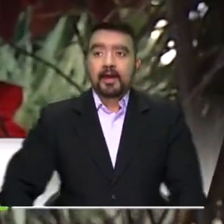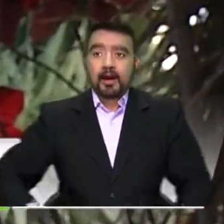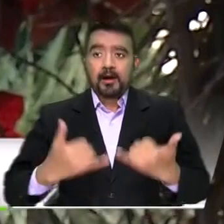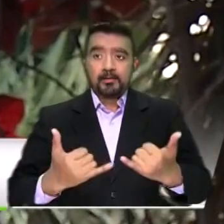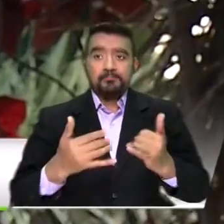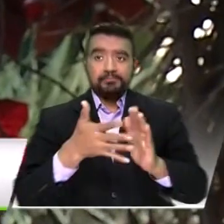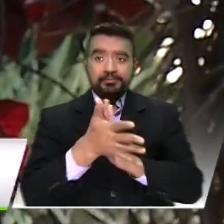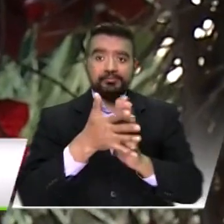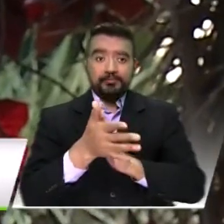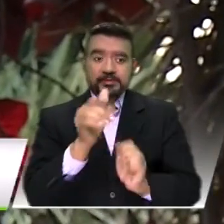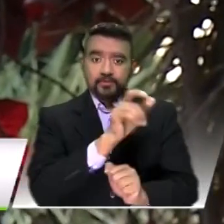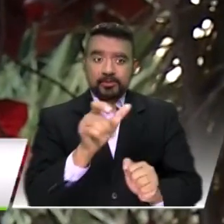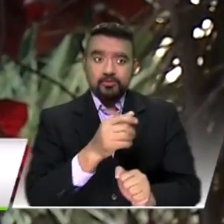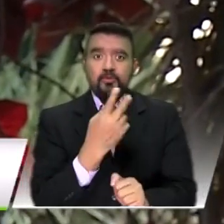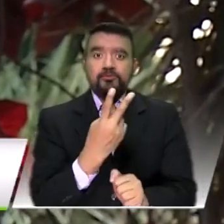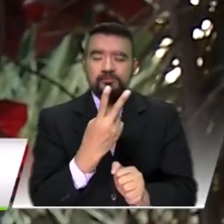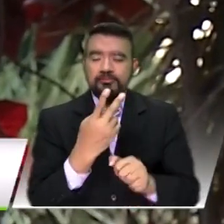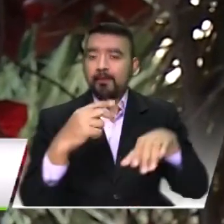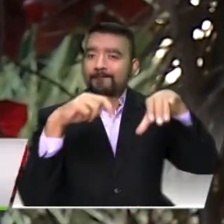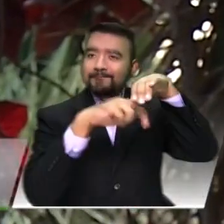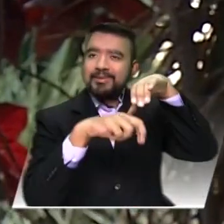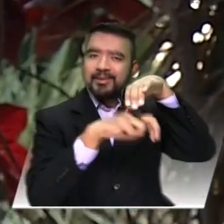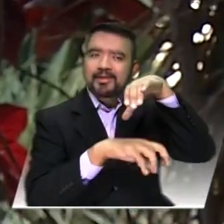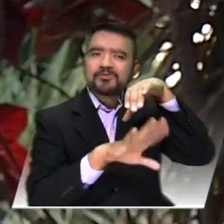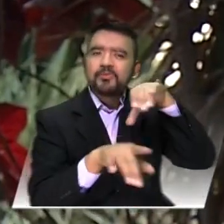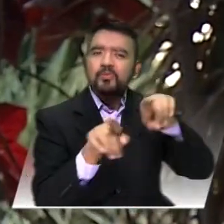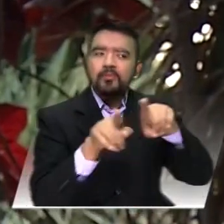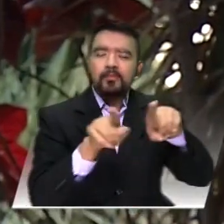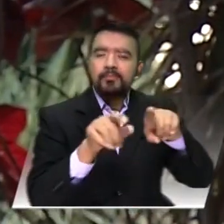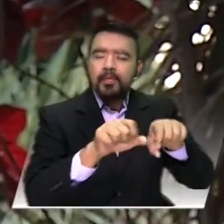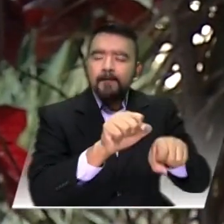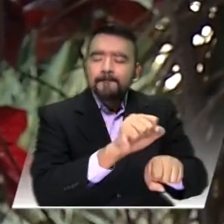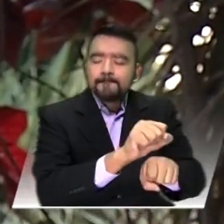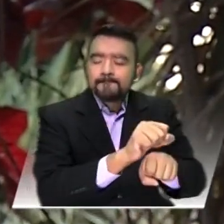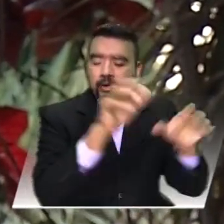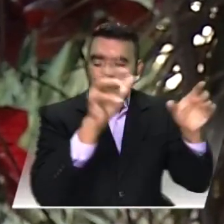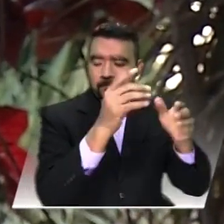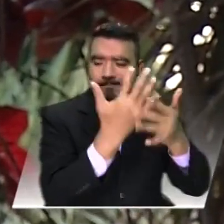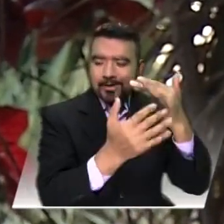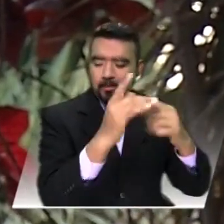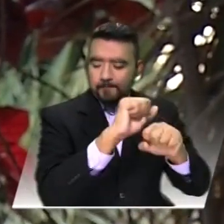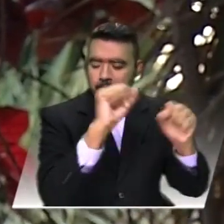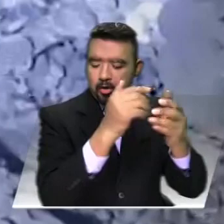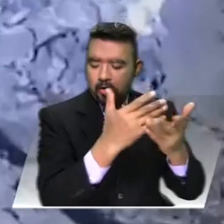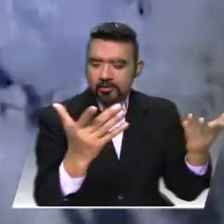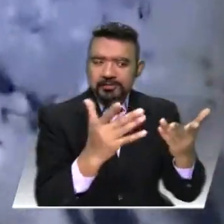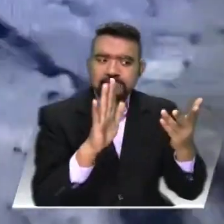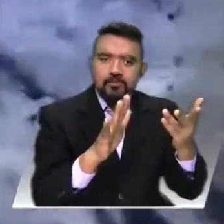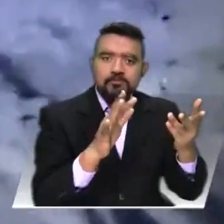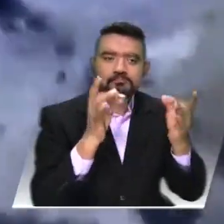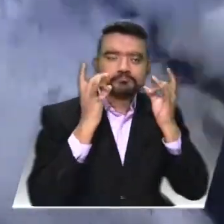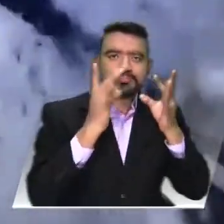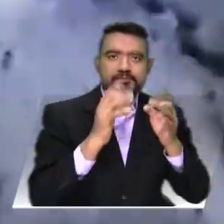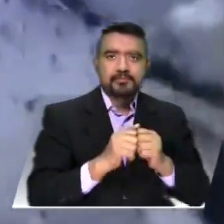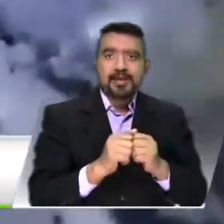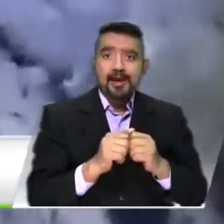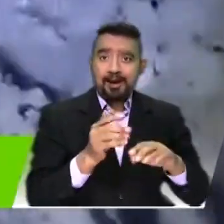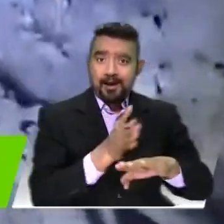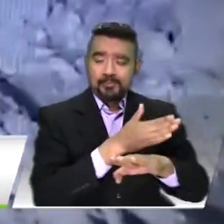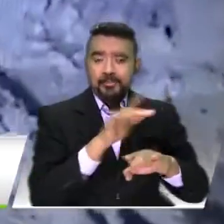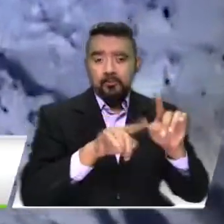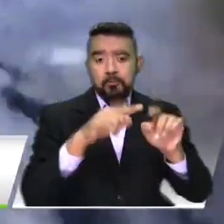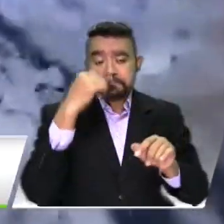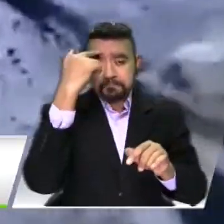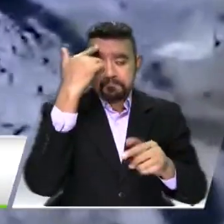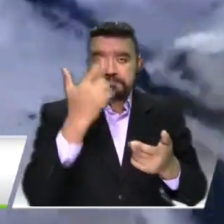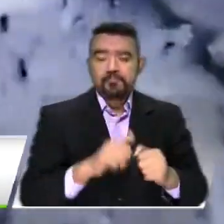informales resultan gravemente heridos por la manipulación de explosivos es una situación en la que de acuerdo con las estimaciones